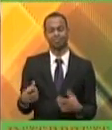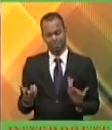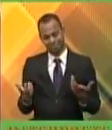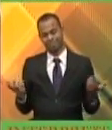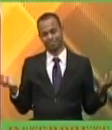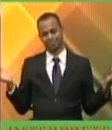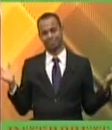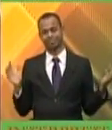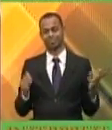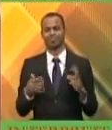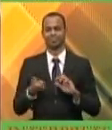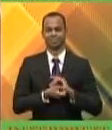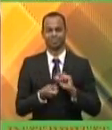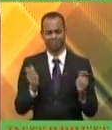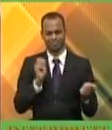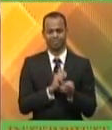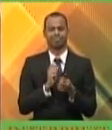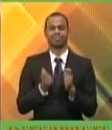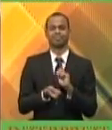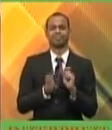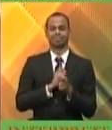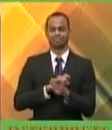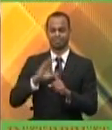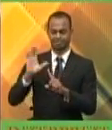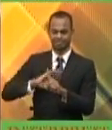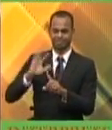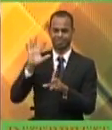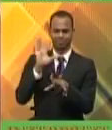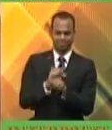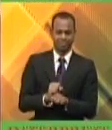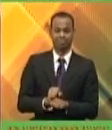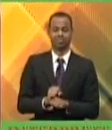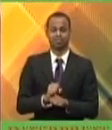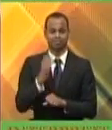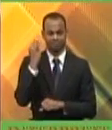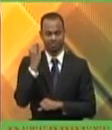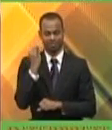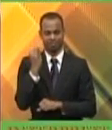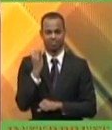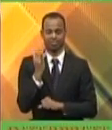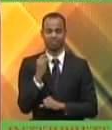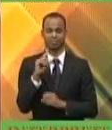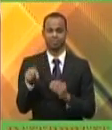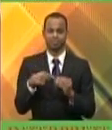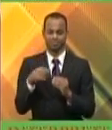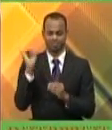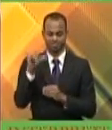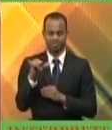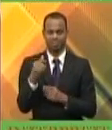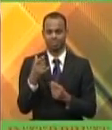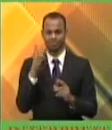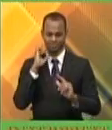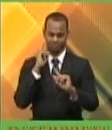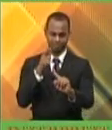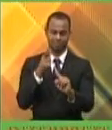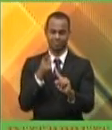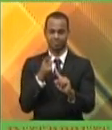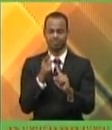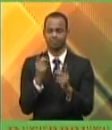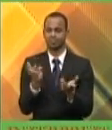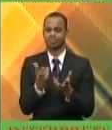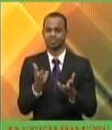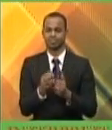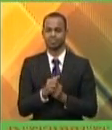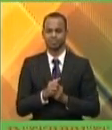para cambiarlo cambia lo que tenemos porque sabe exactamente lo que a dónde quiero llegar